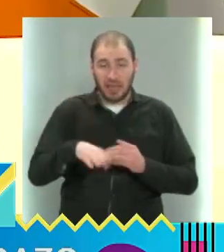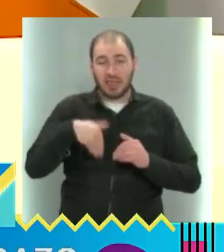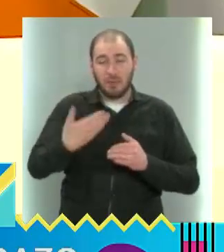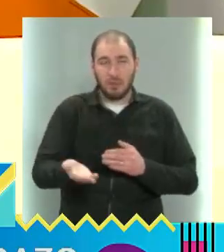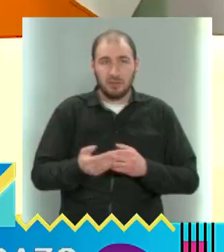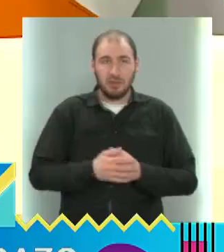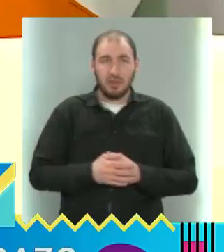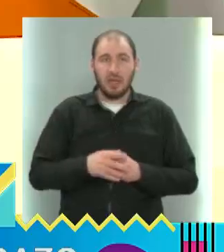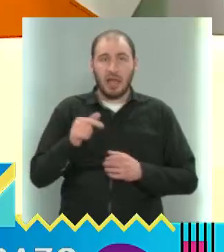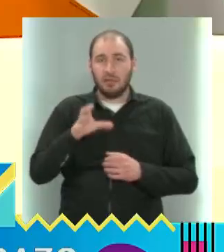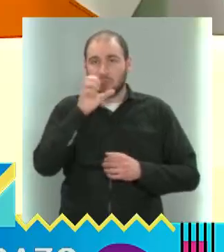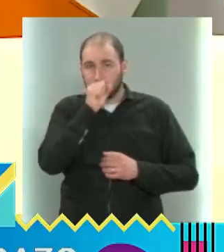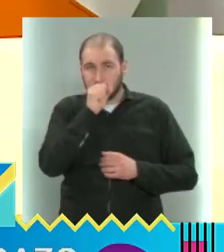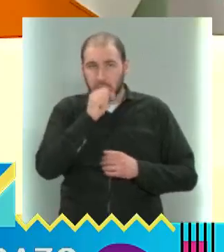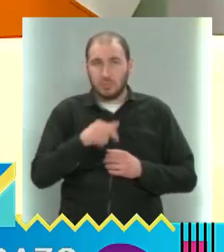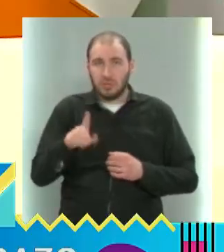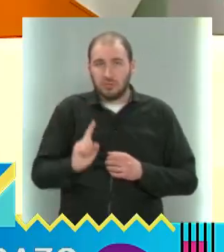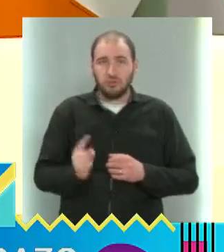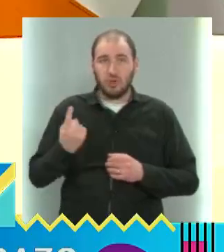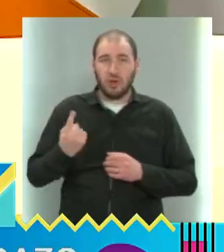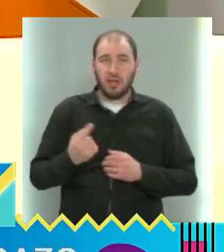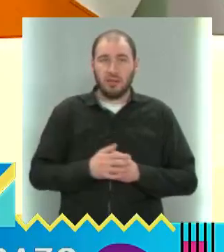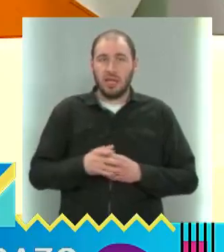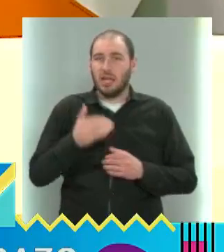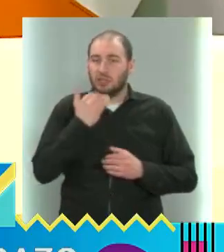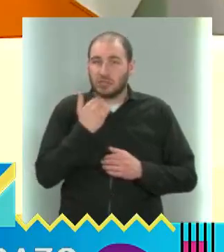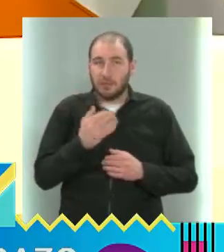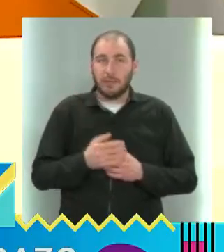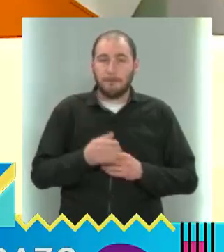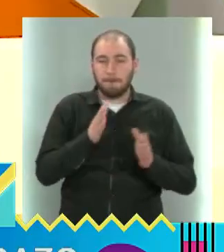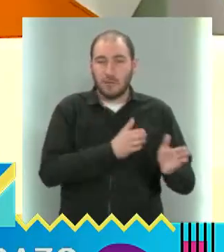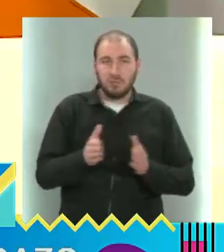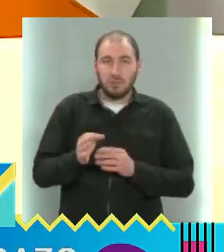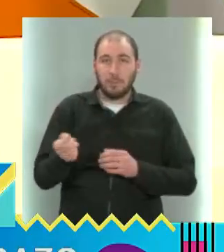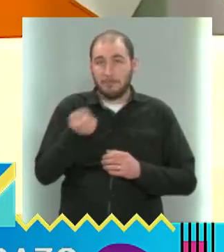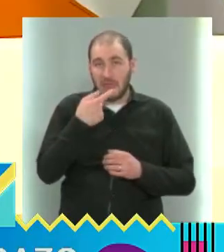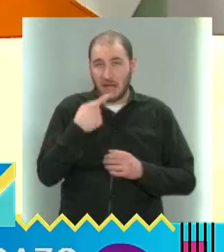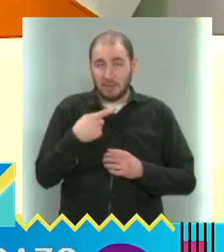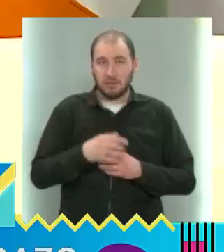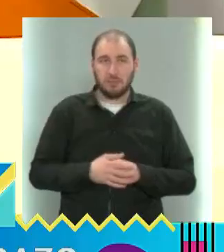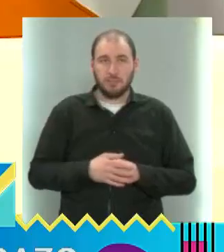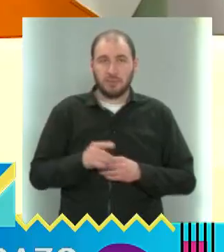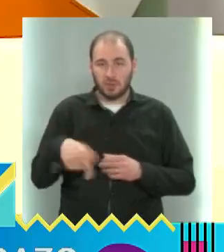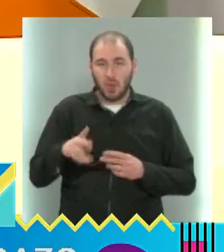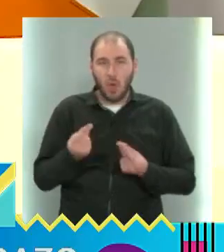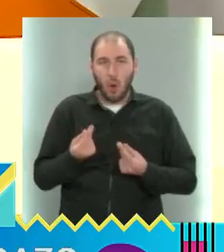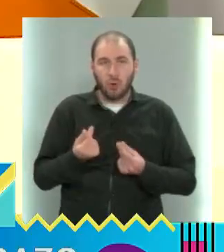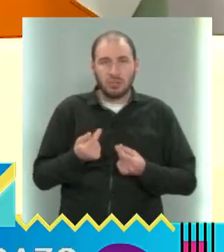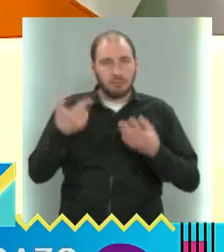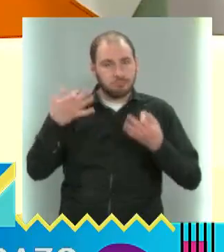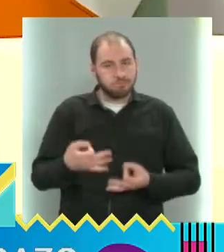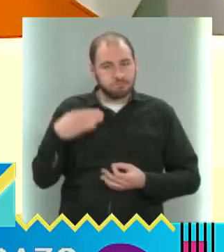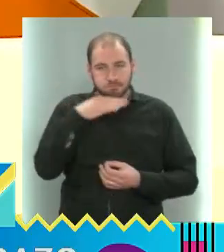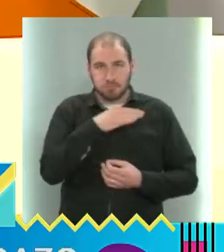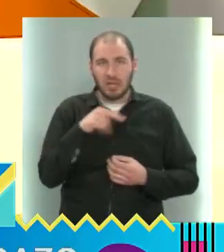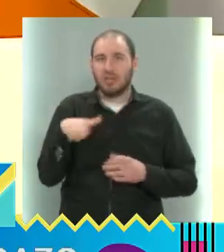haber tenido que hacerla a escondidas, en soledad, sin saber si el procedimiento o el medicamento que estaban utilizando era del todo correcto,